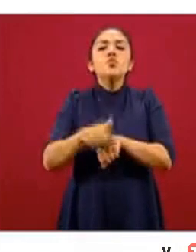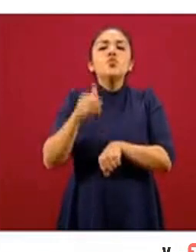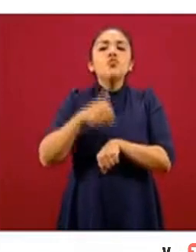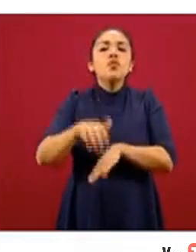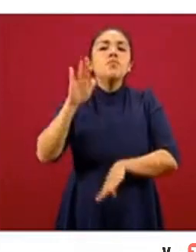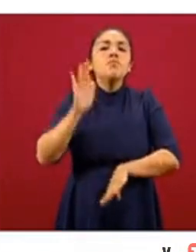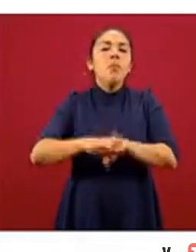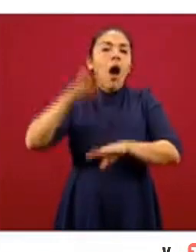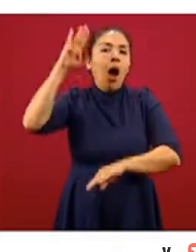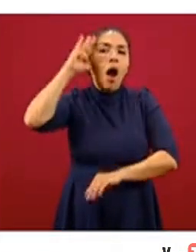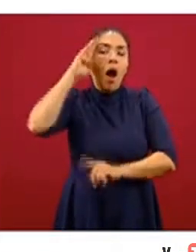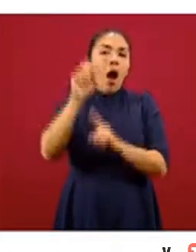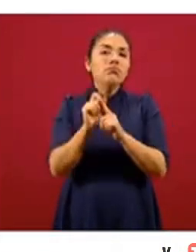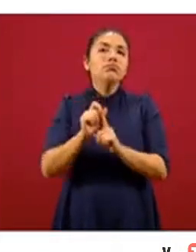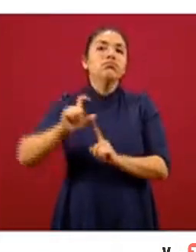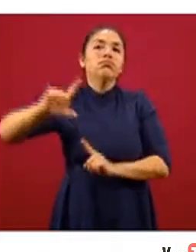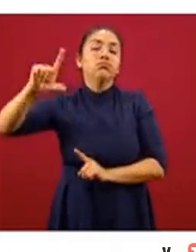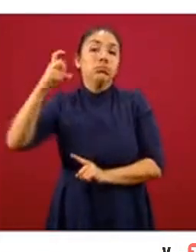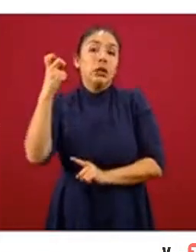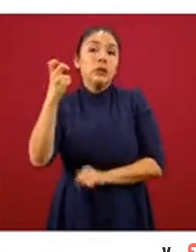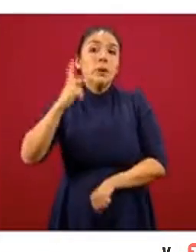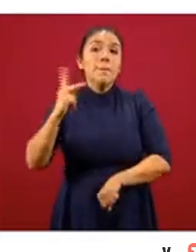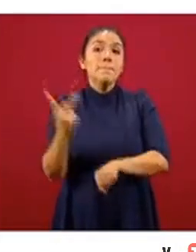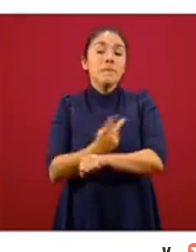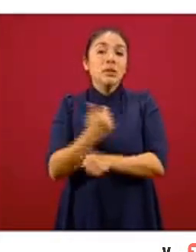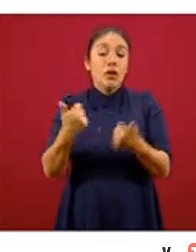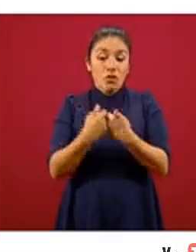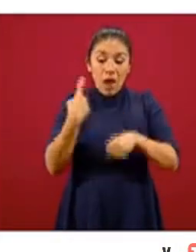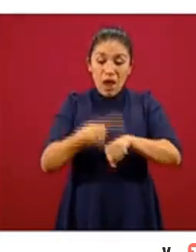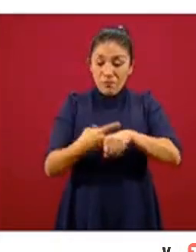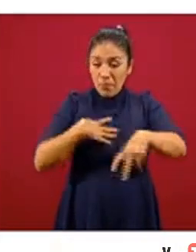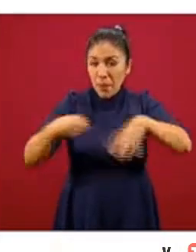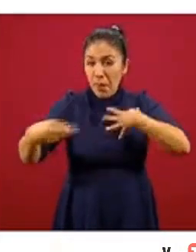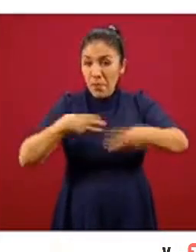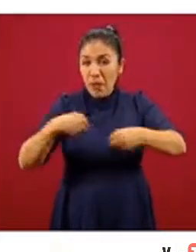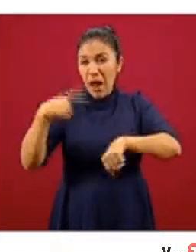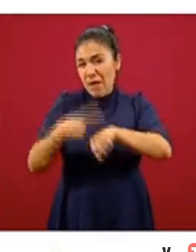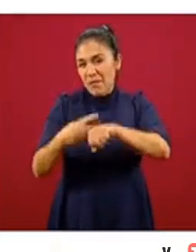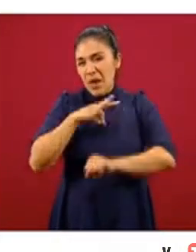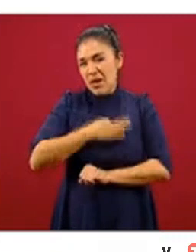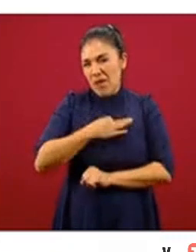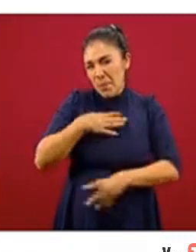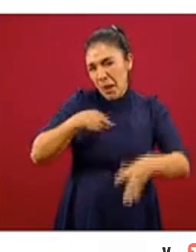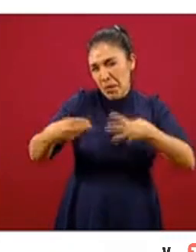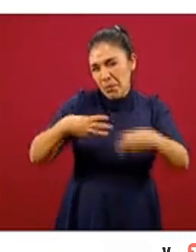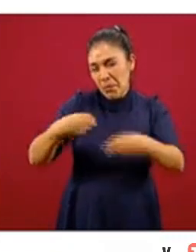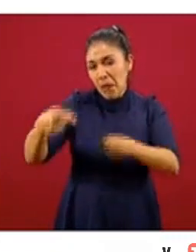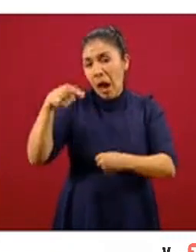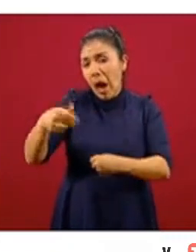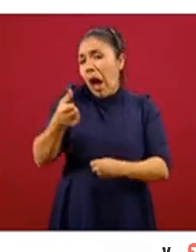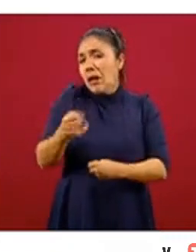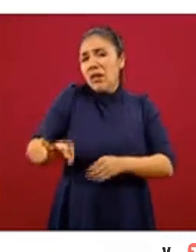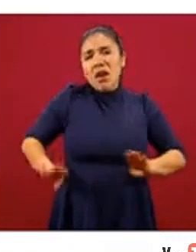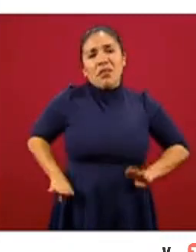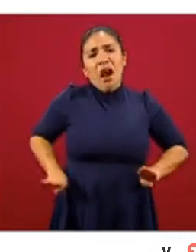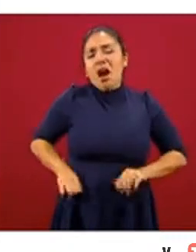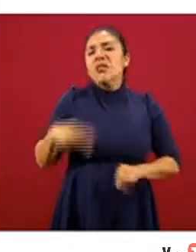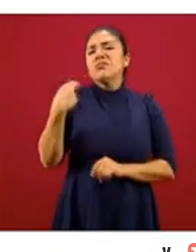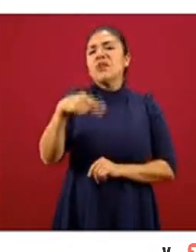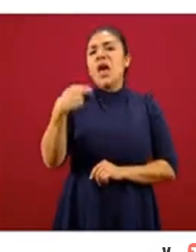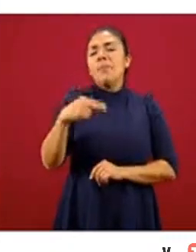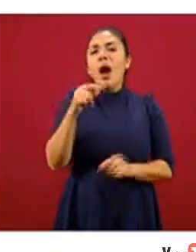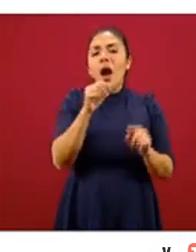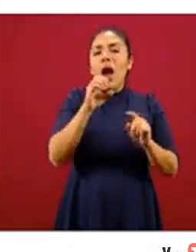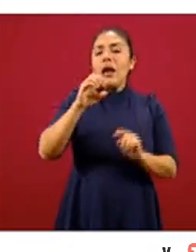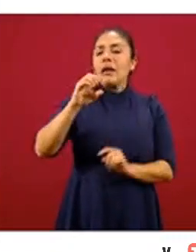más grande. Entonces, esto es lo que ocurre con las epidemias de enfermedades infecciosas y tienen este comportamiento que se llama